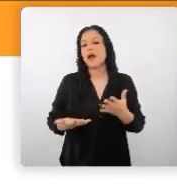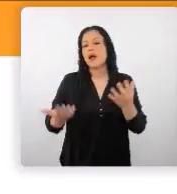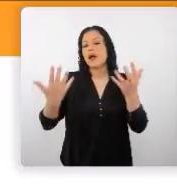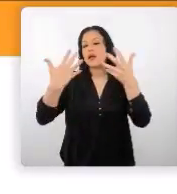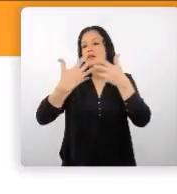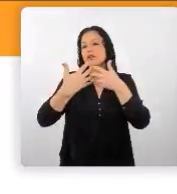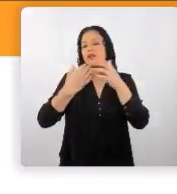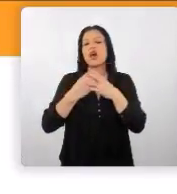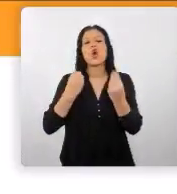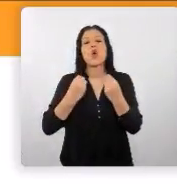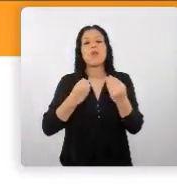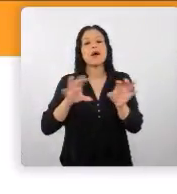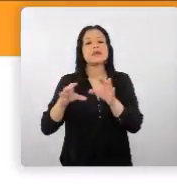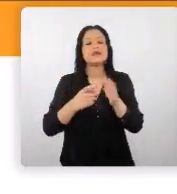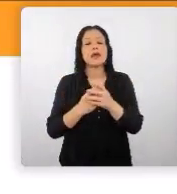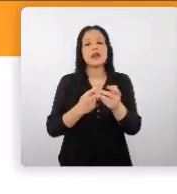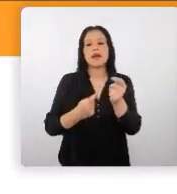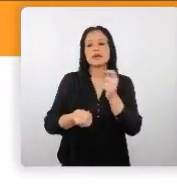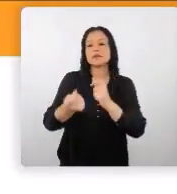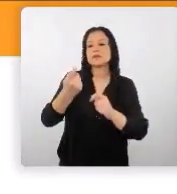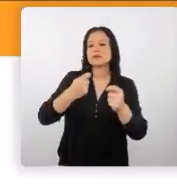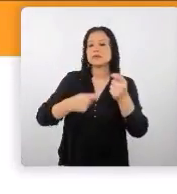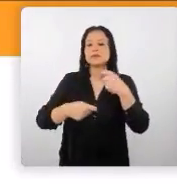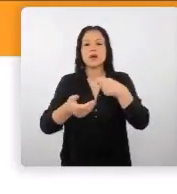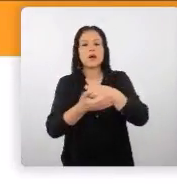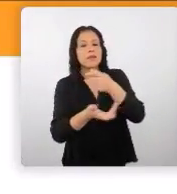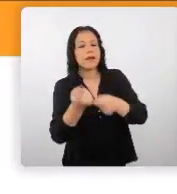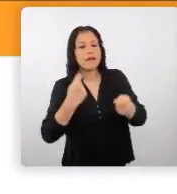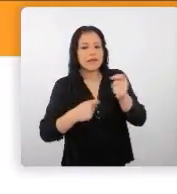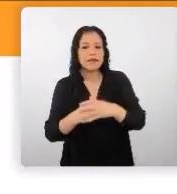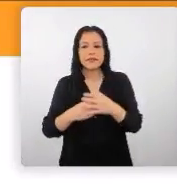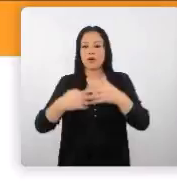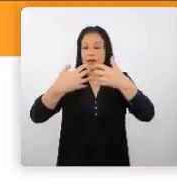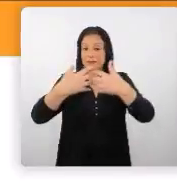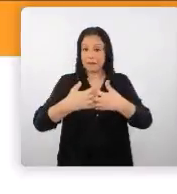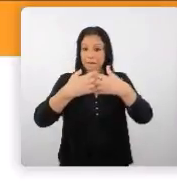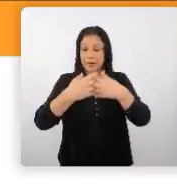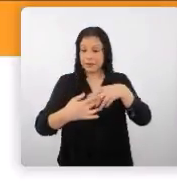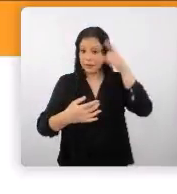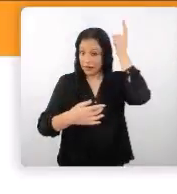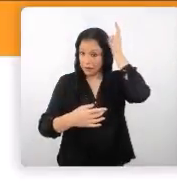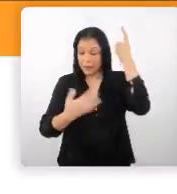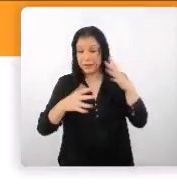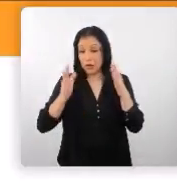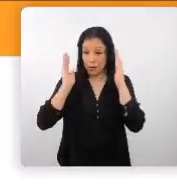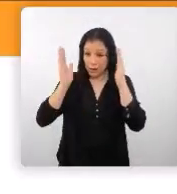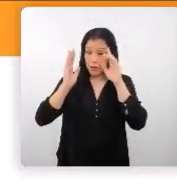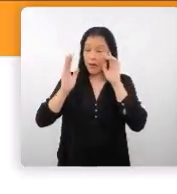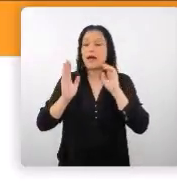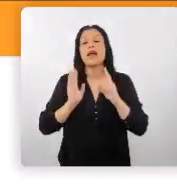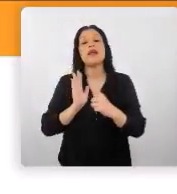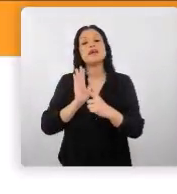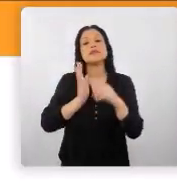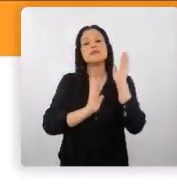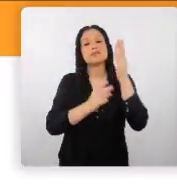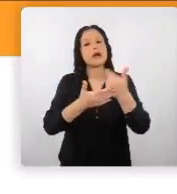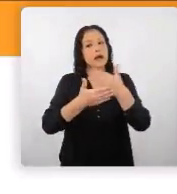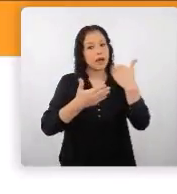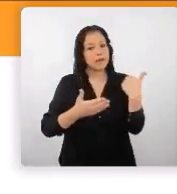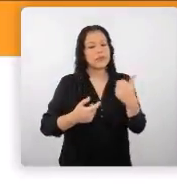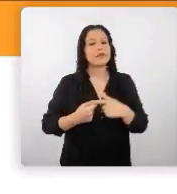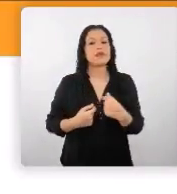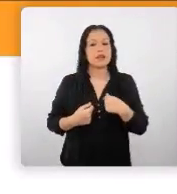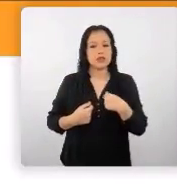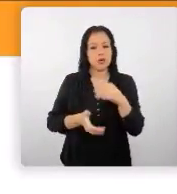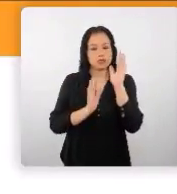cómo hacer las negociaciones con empresas alemanas. Y tal como ya hemos escuchado en las presentaciones anteriores